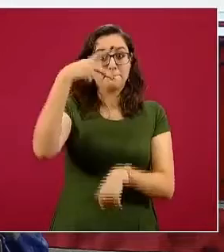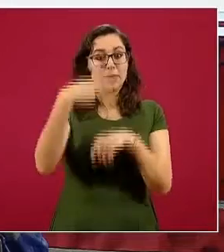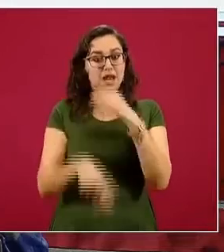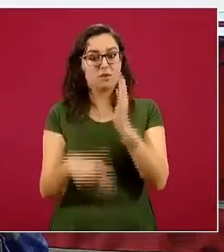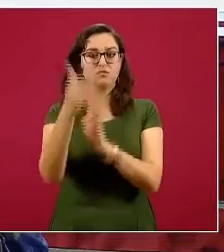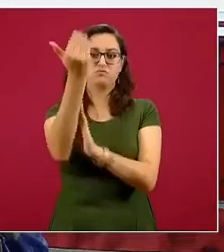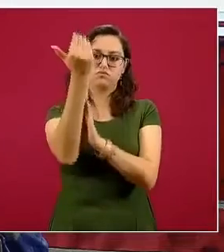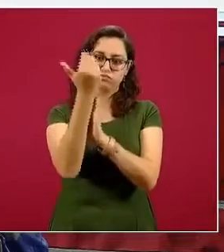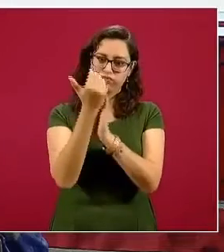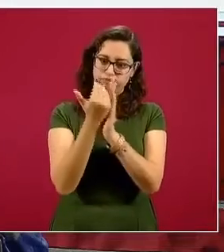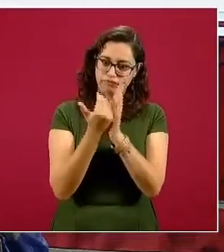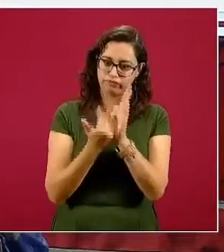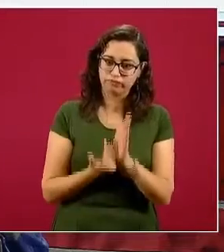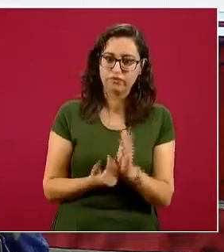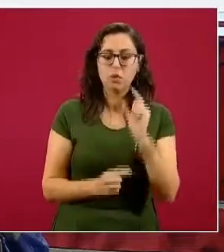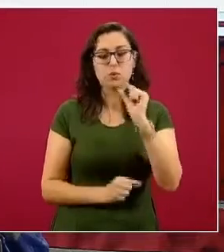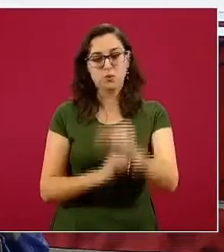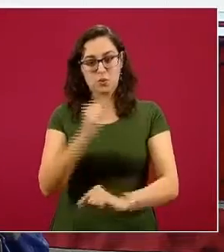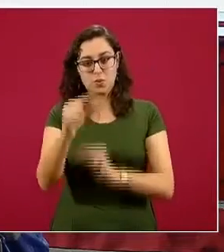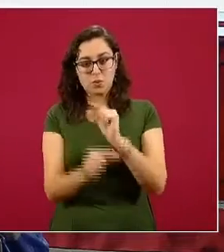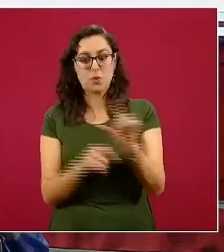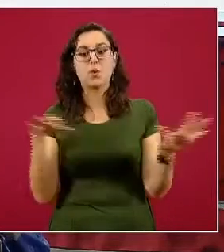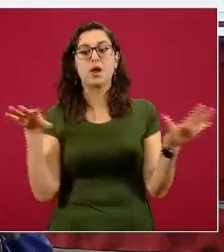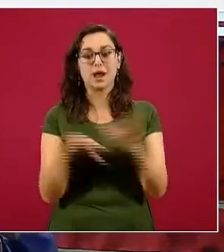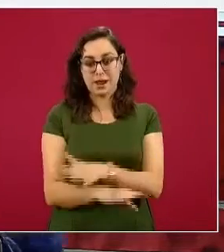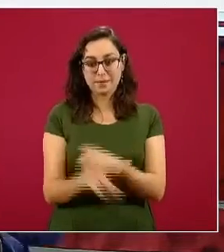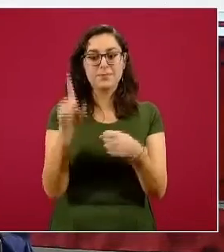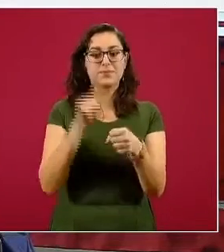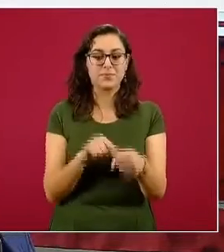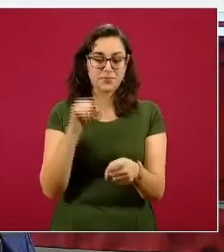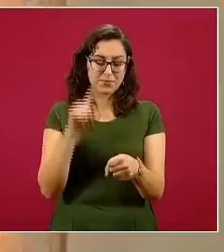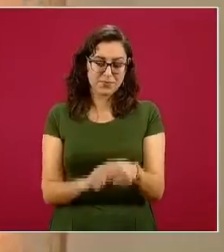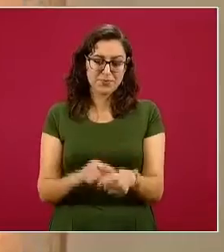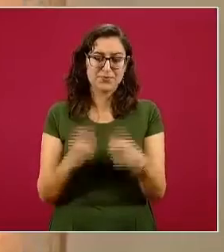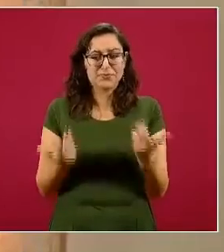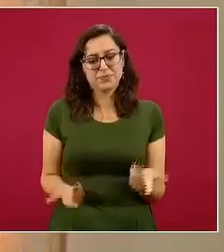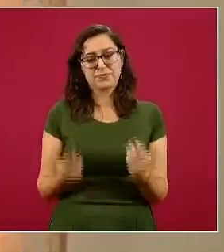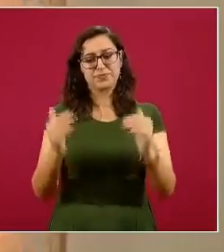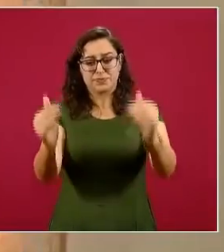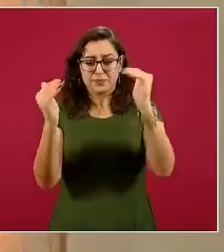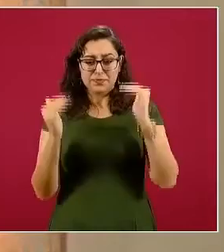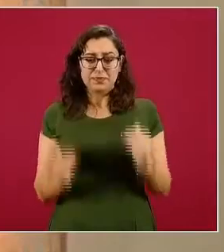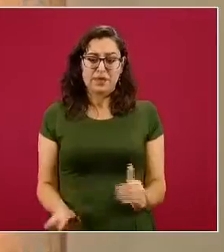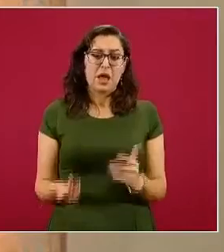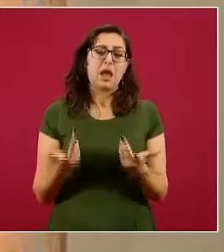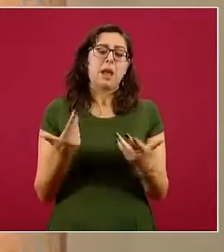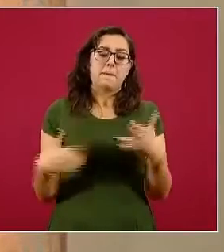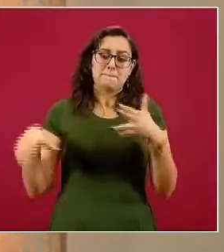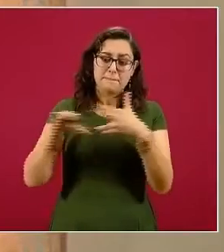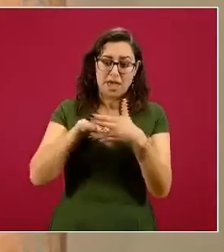y entonces poder llegar, como algunas ya lo han hecho, a los niveles de riesgo más bajos, que son el